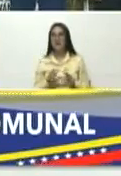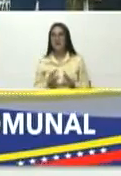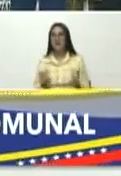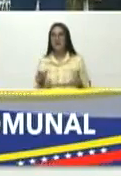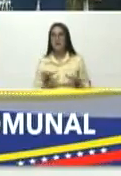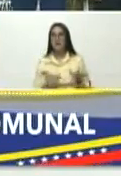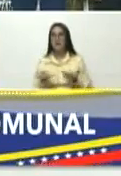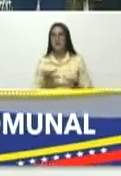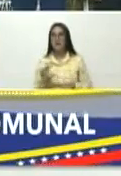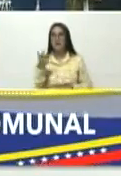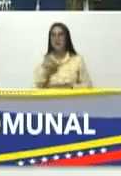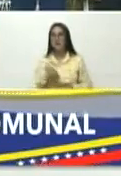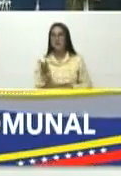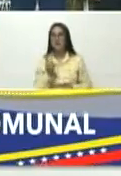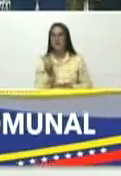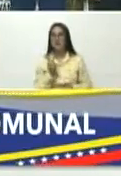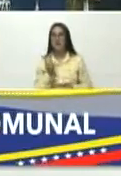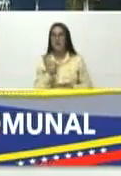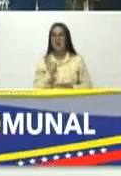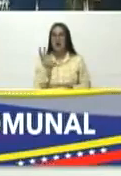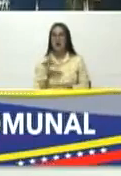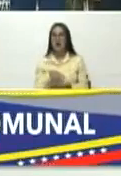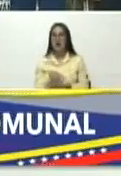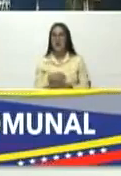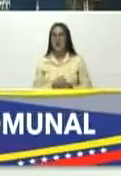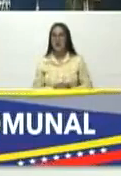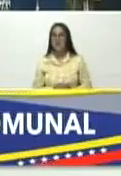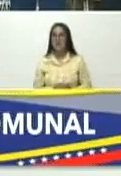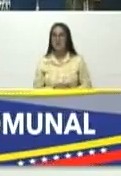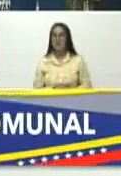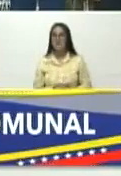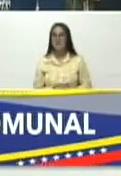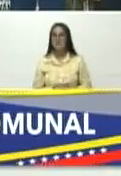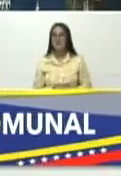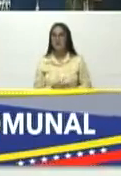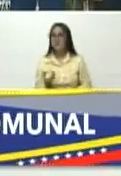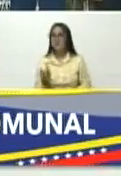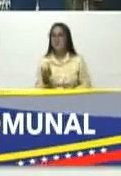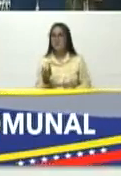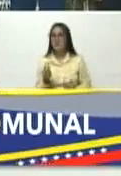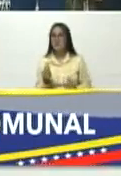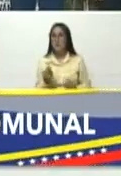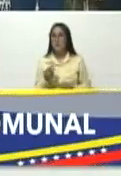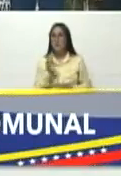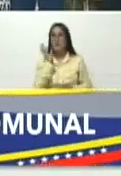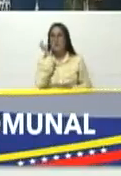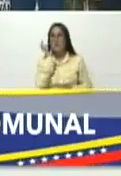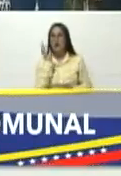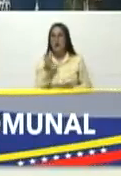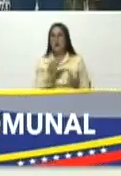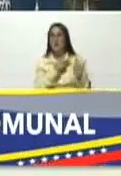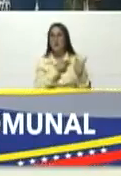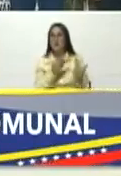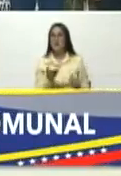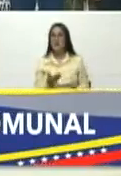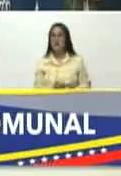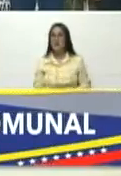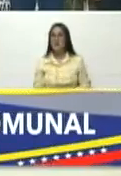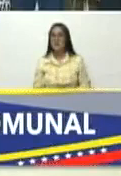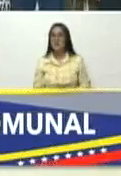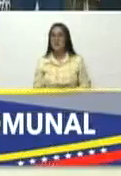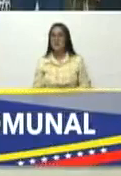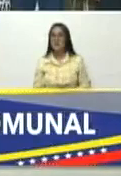del movimiento Somos Venezuela de Aragua, Yohali Herrera, pura mujer al frente de las responsabilidades.